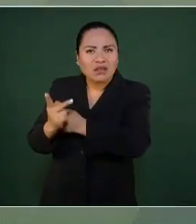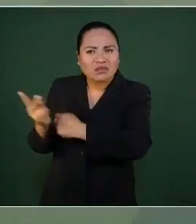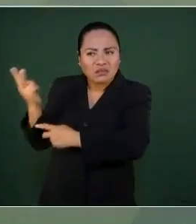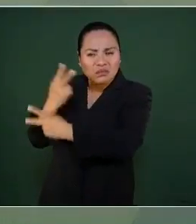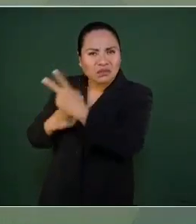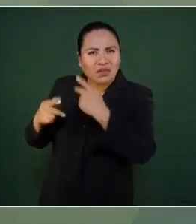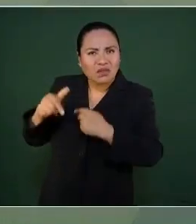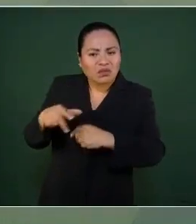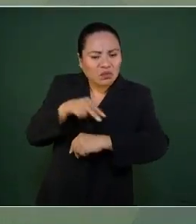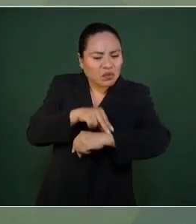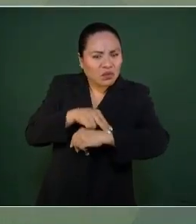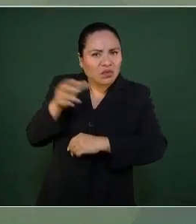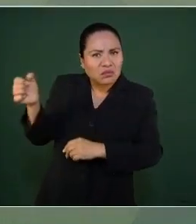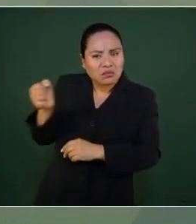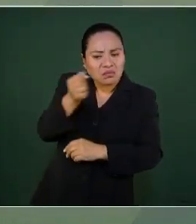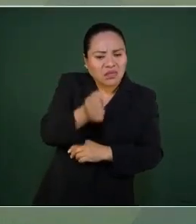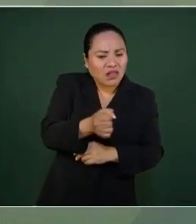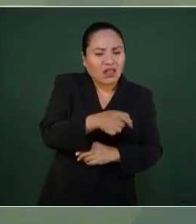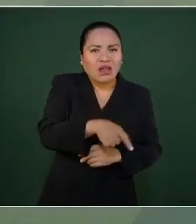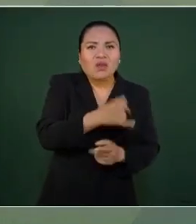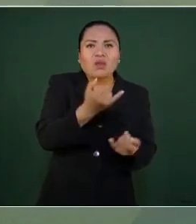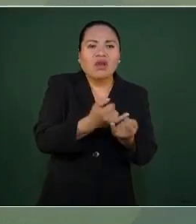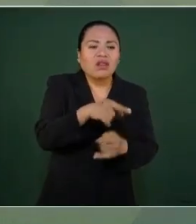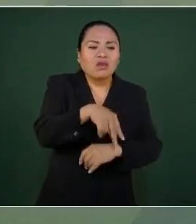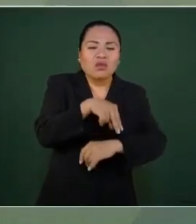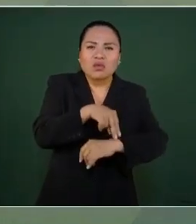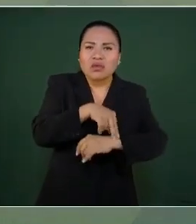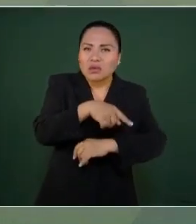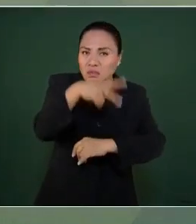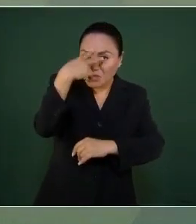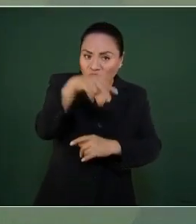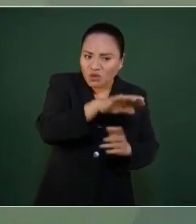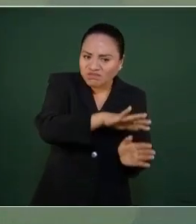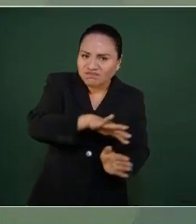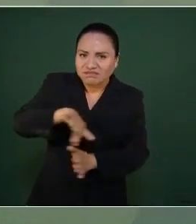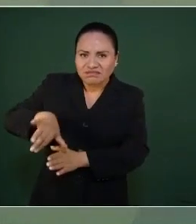a desplazar a los médicos mexicanos.